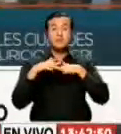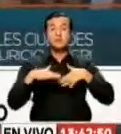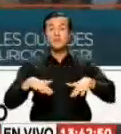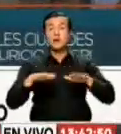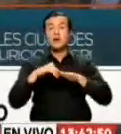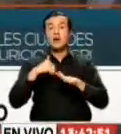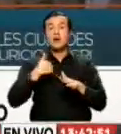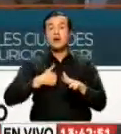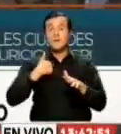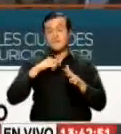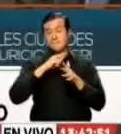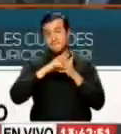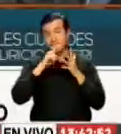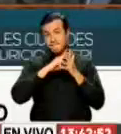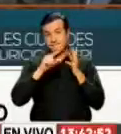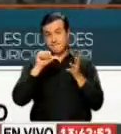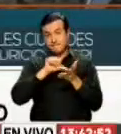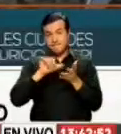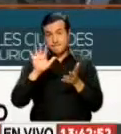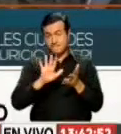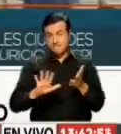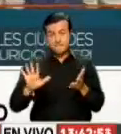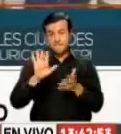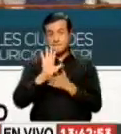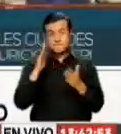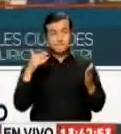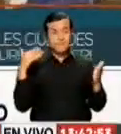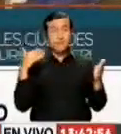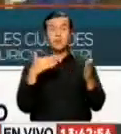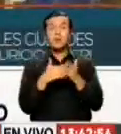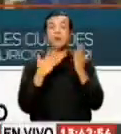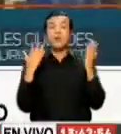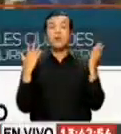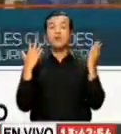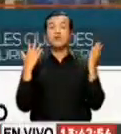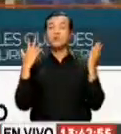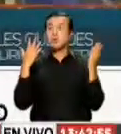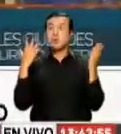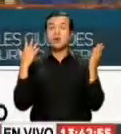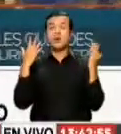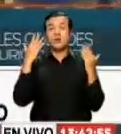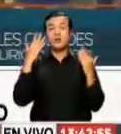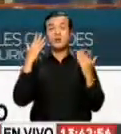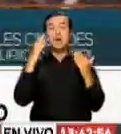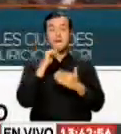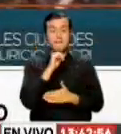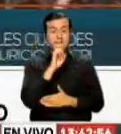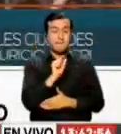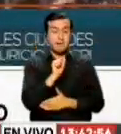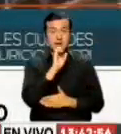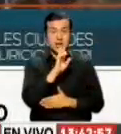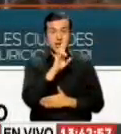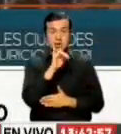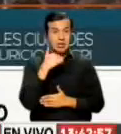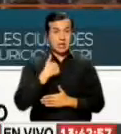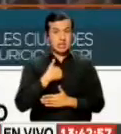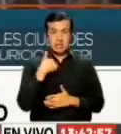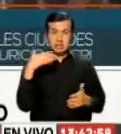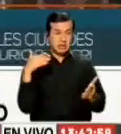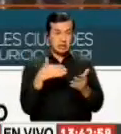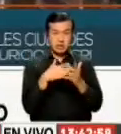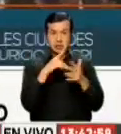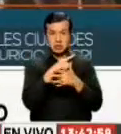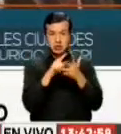Aires, Argentina y de otras ciudades del país contra las políticas neoliberales del presidente Mauricio Macri y denuncian los índices con